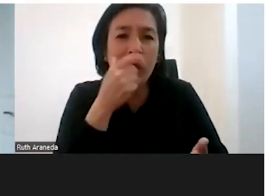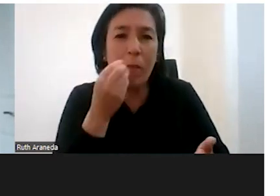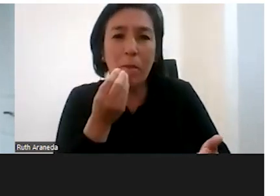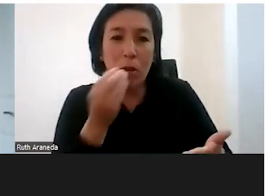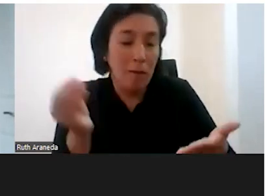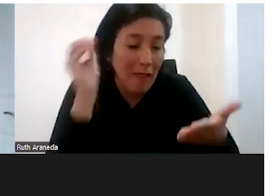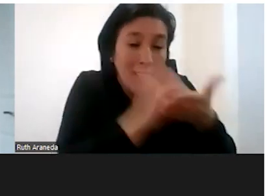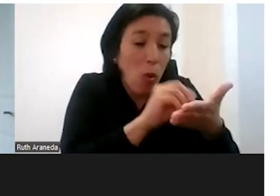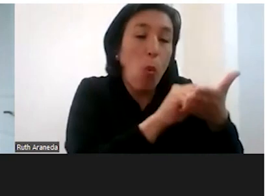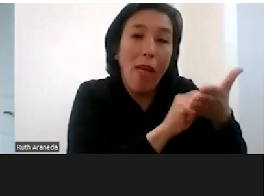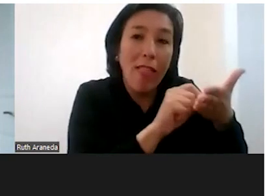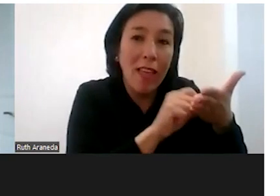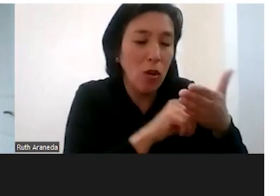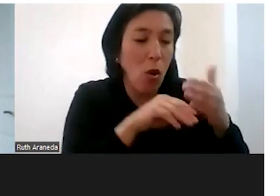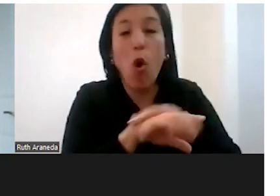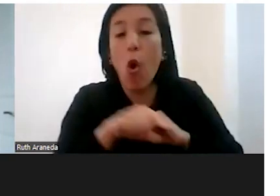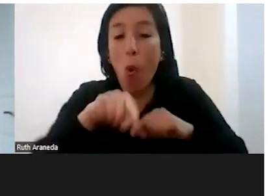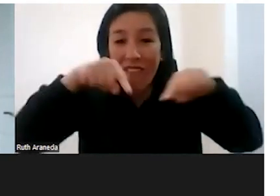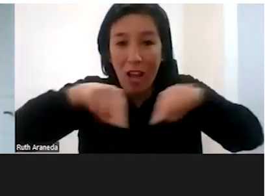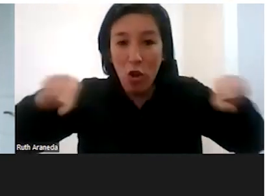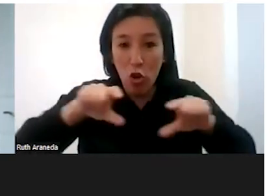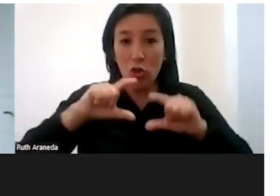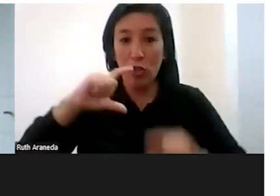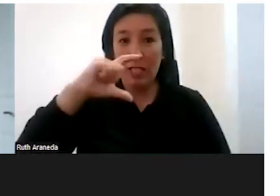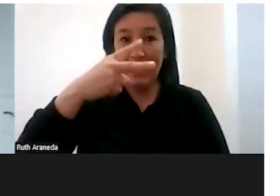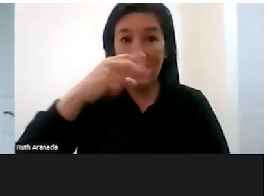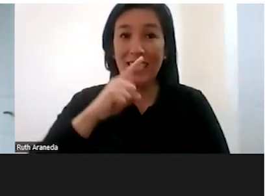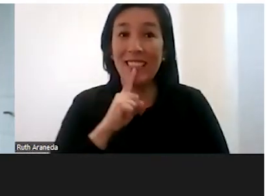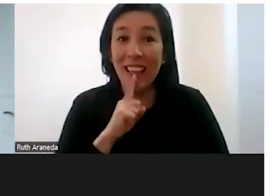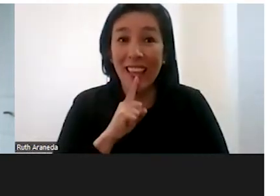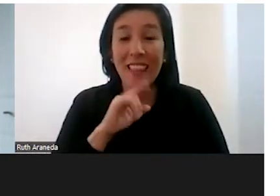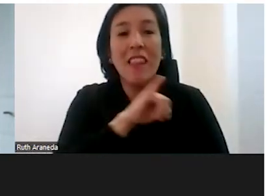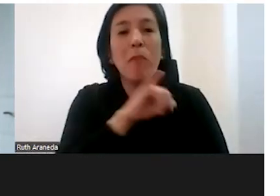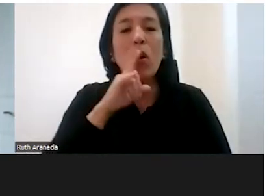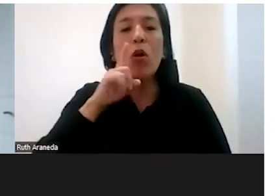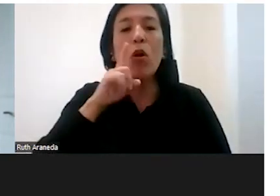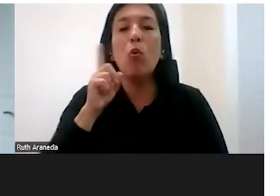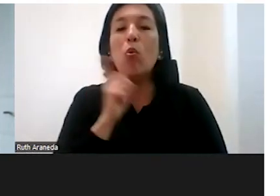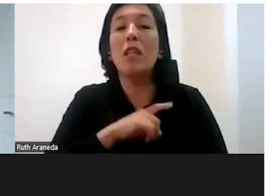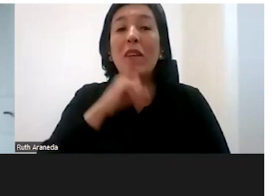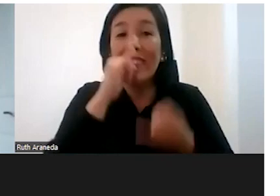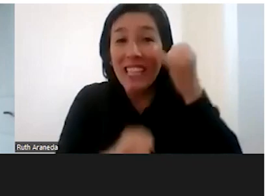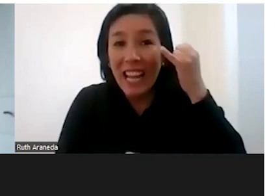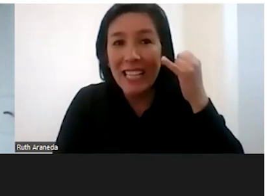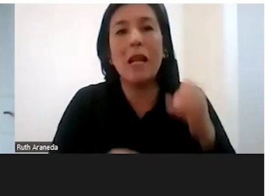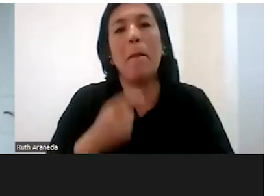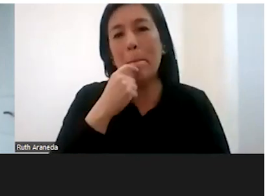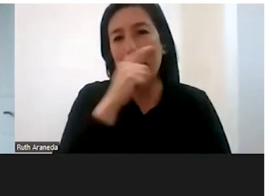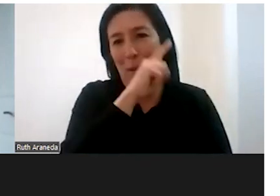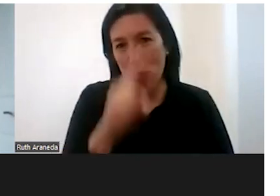acá en el chat de Zoom para que después al final podamos abordarlas. ¿Les parece?